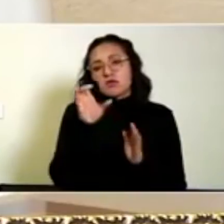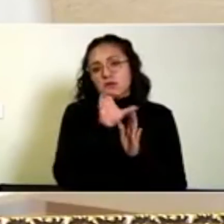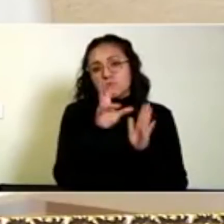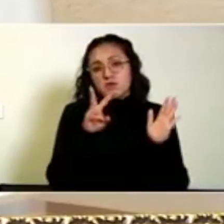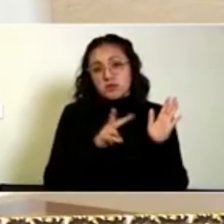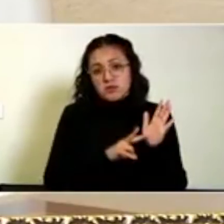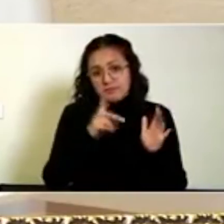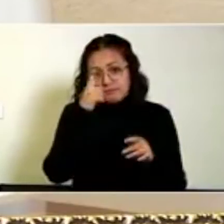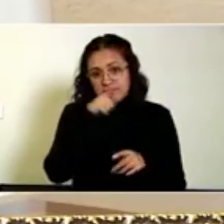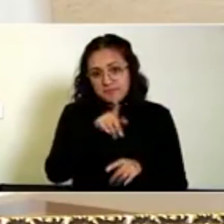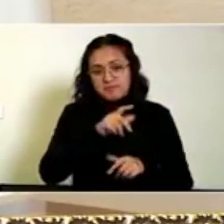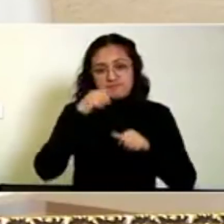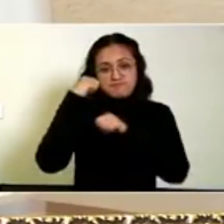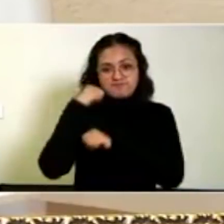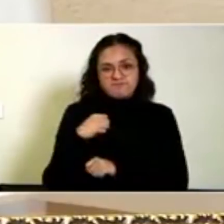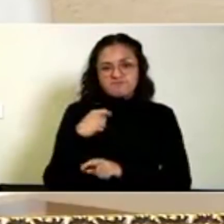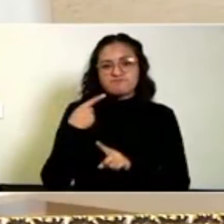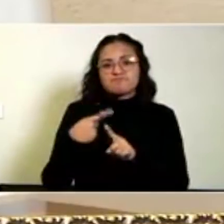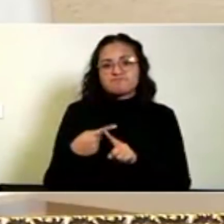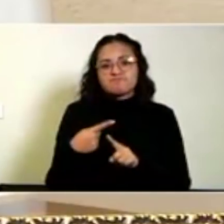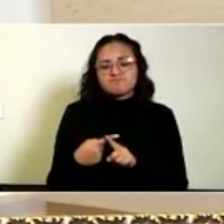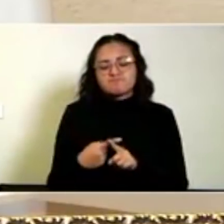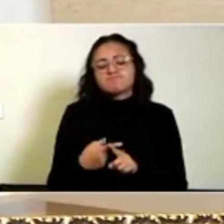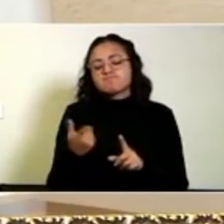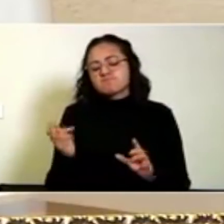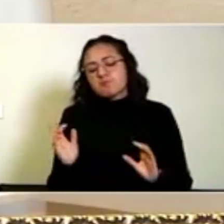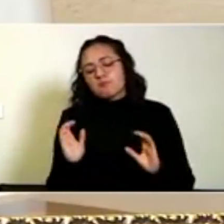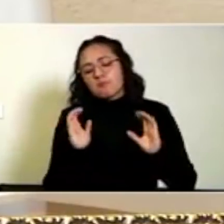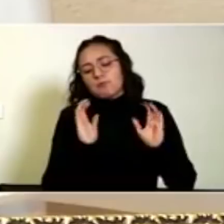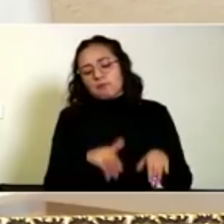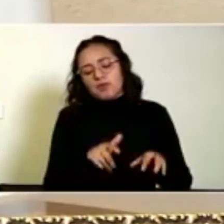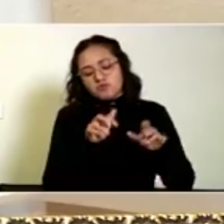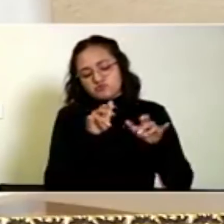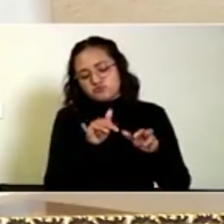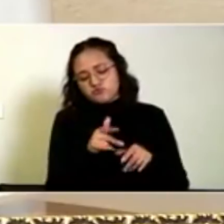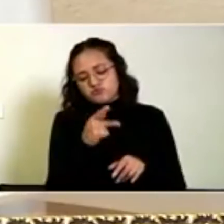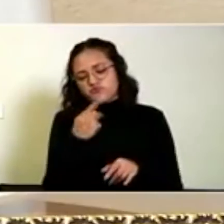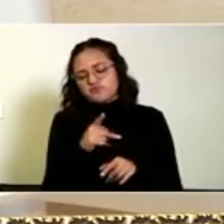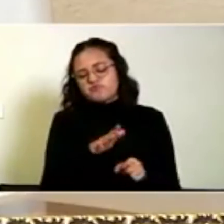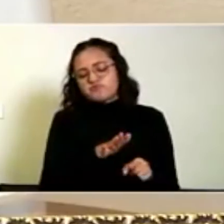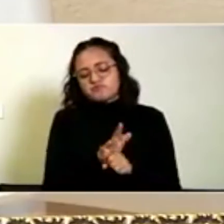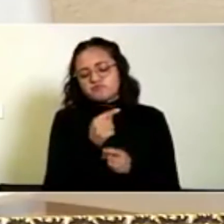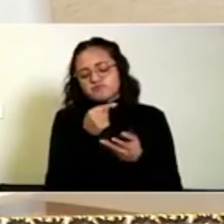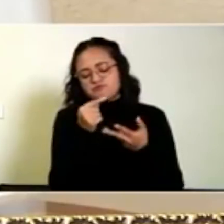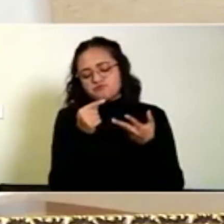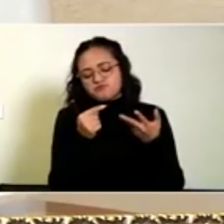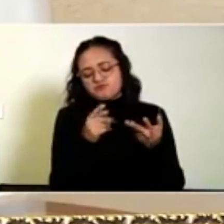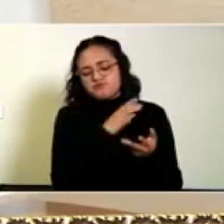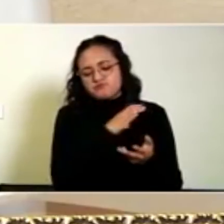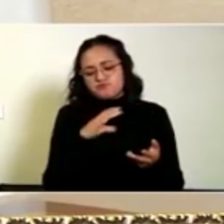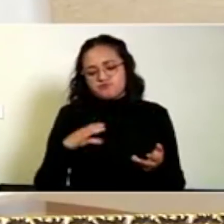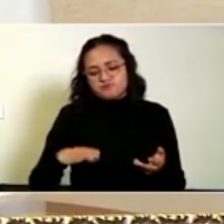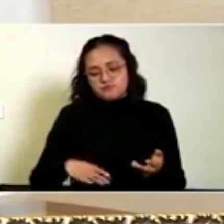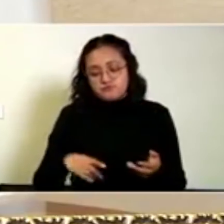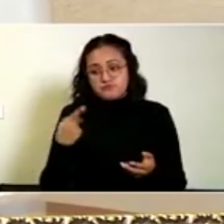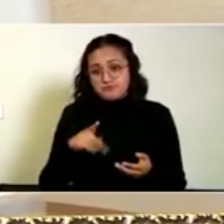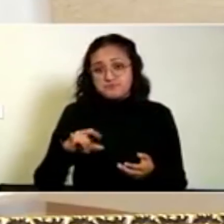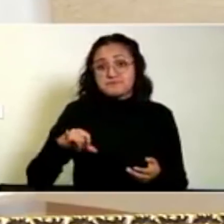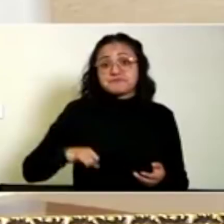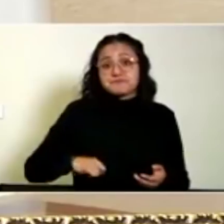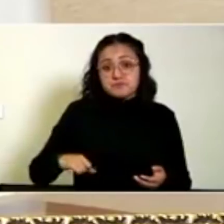cargos se registran registran su aspiración los interesados